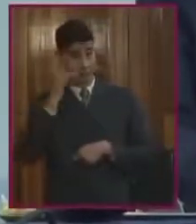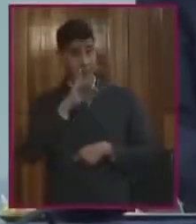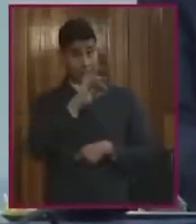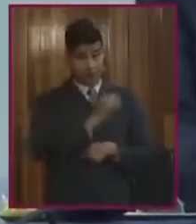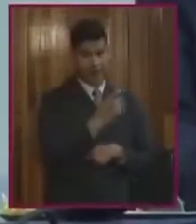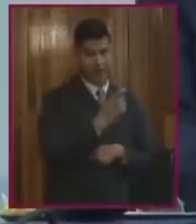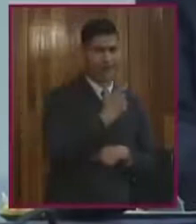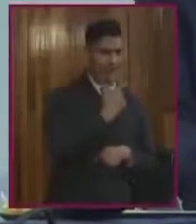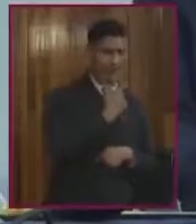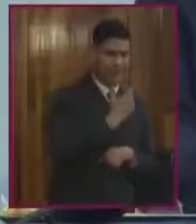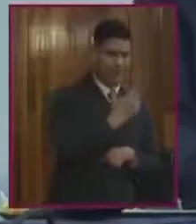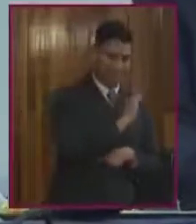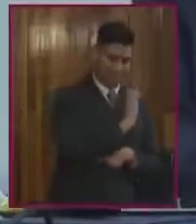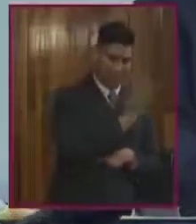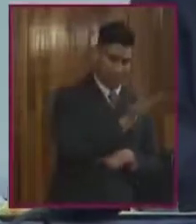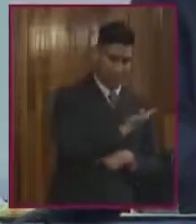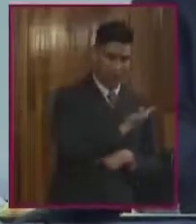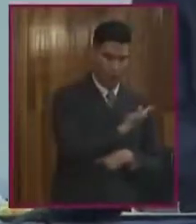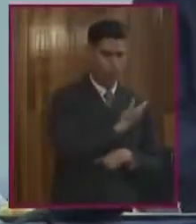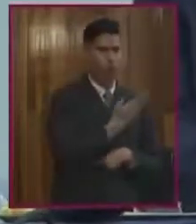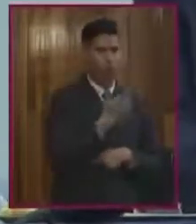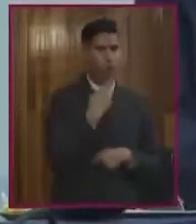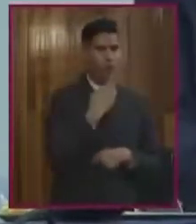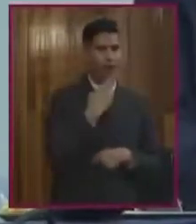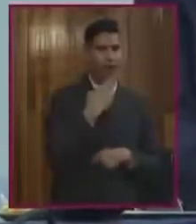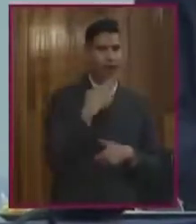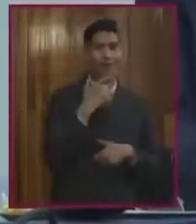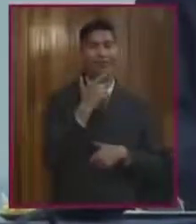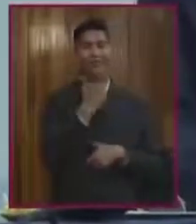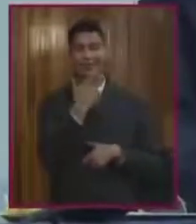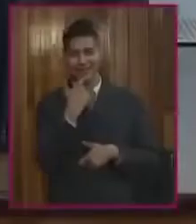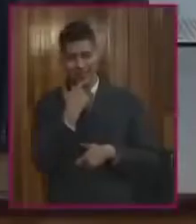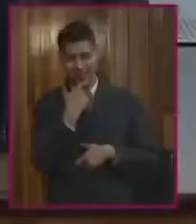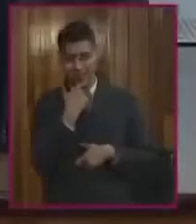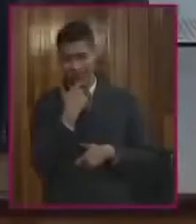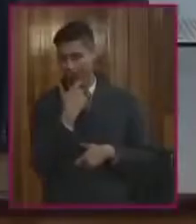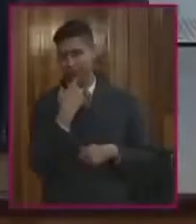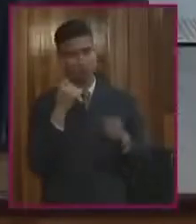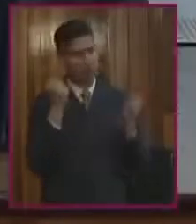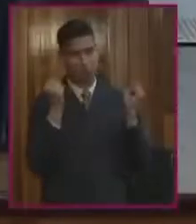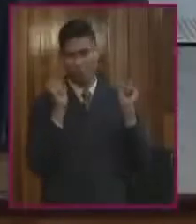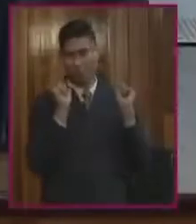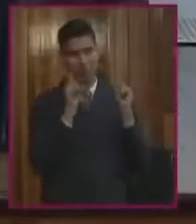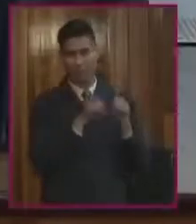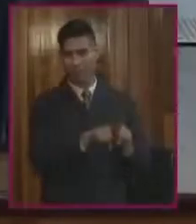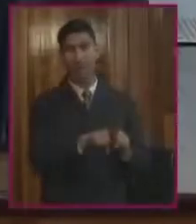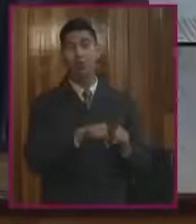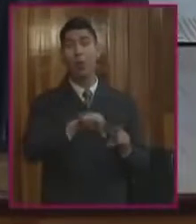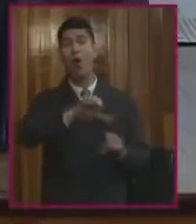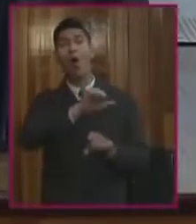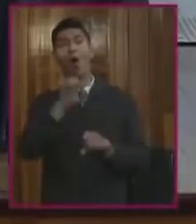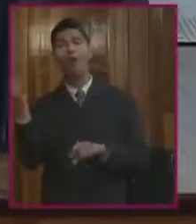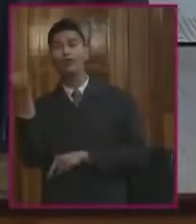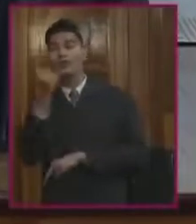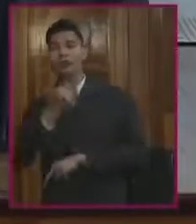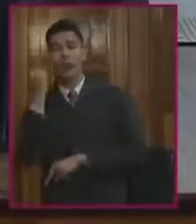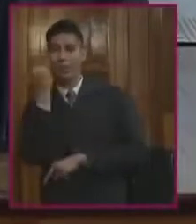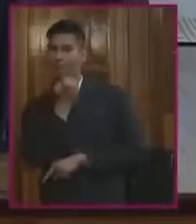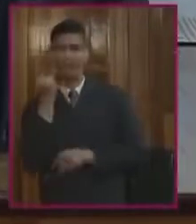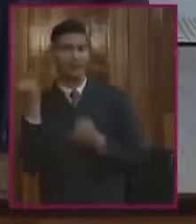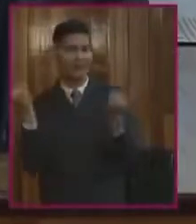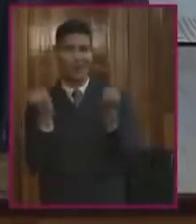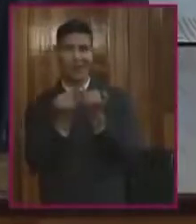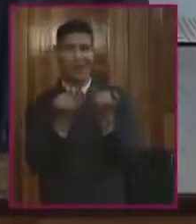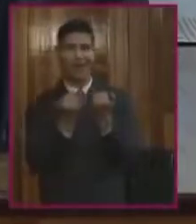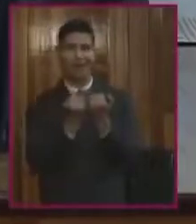inglés está quedando un poquito desplazado y le estamos dando prioridad a otro tipo de contenidos, otras disciplinas, y si bien